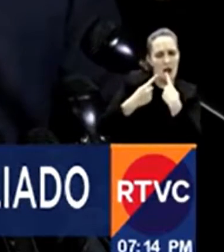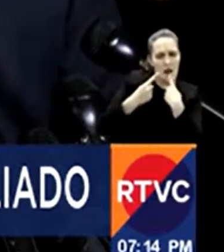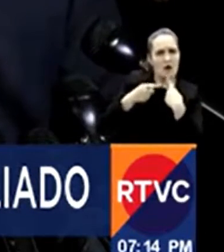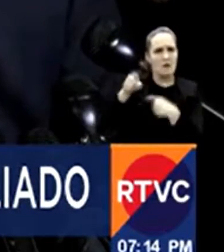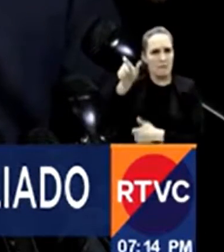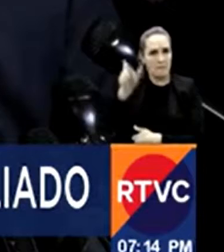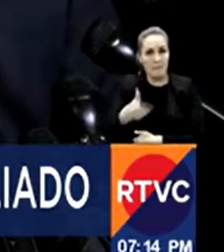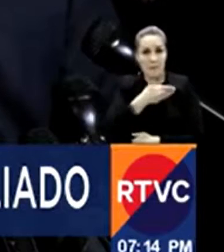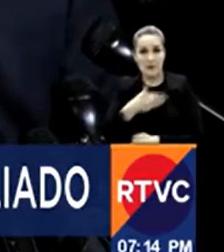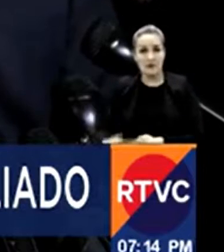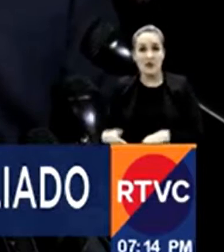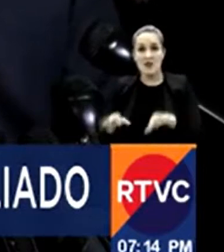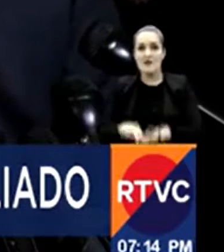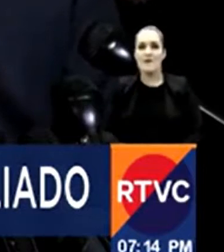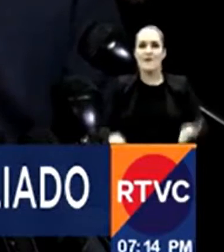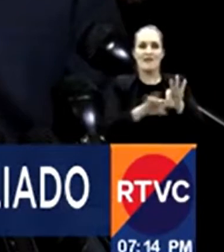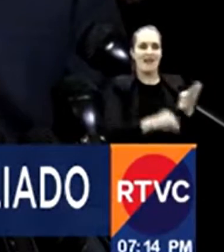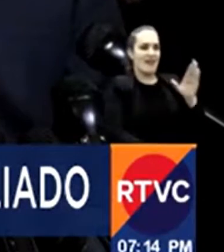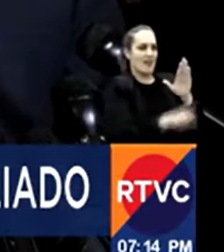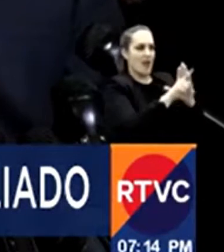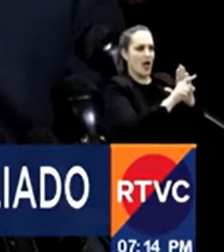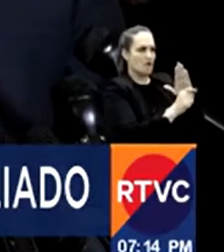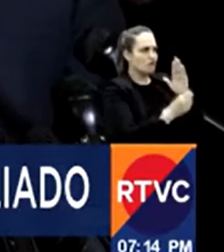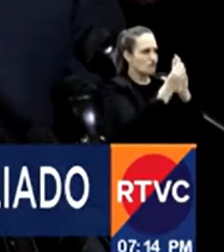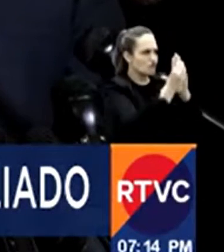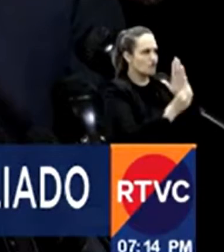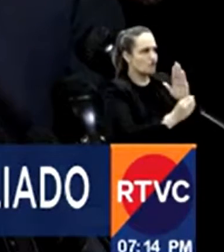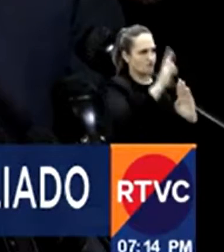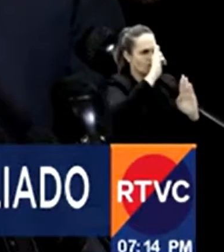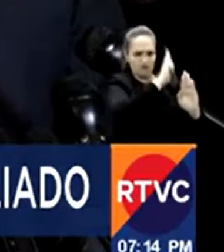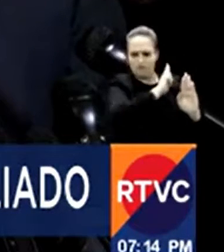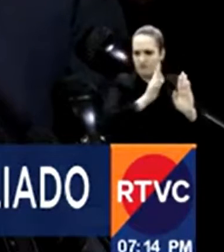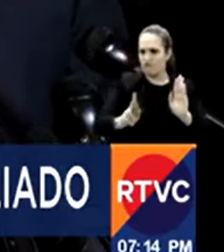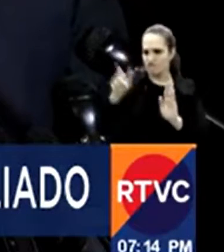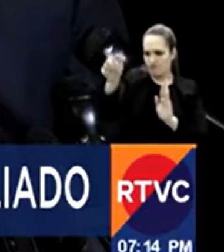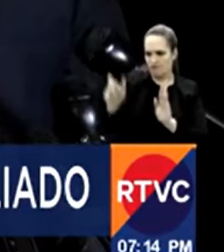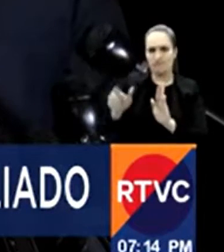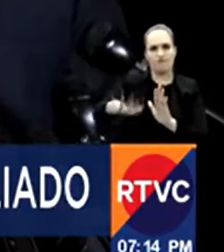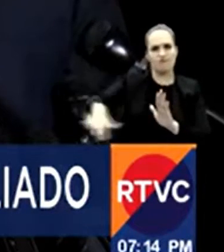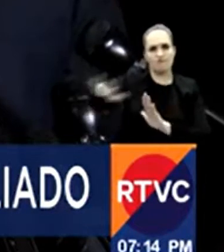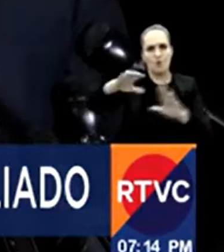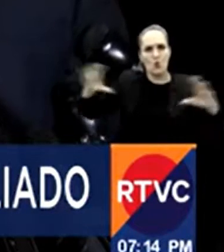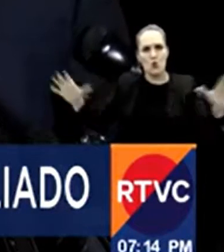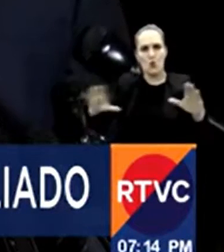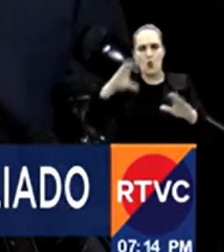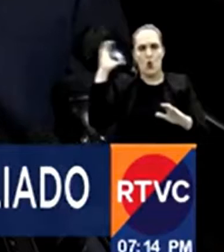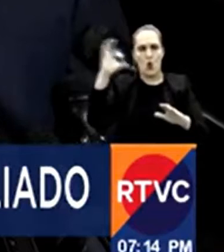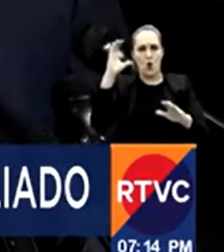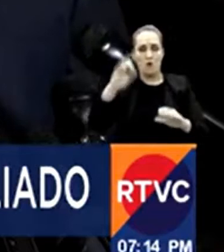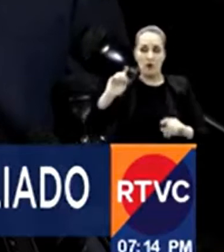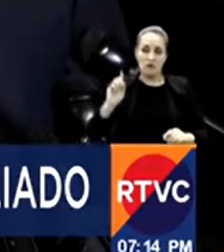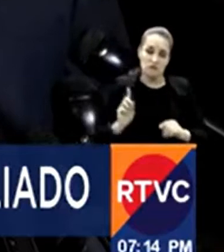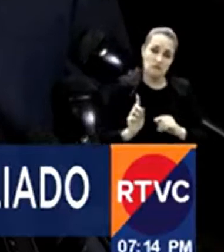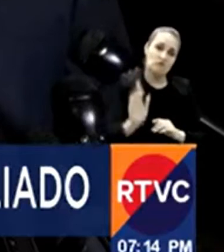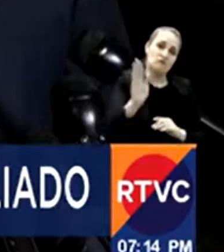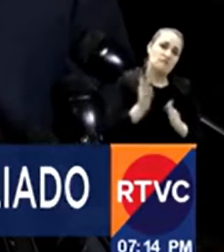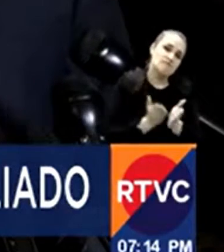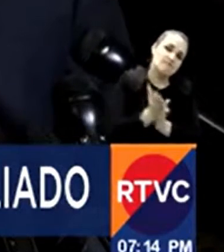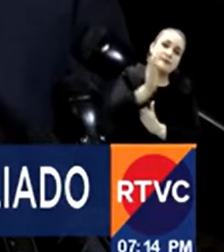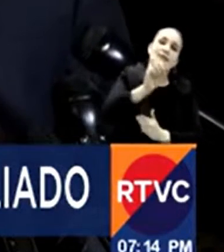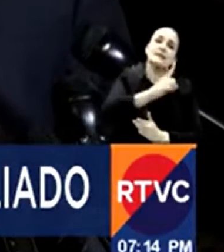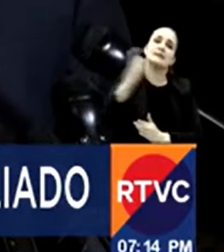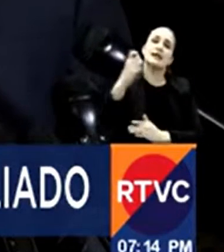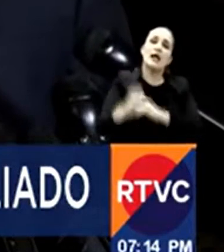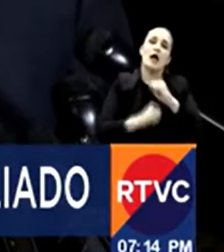nos parece muy importante para cementar la relación para los próximos 100 años y que